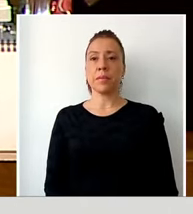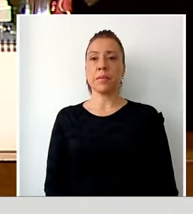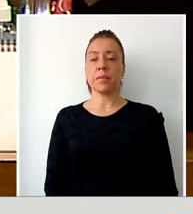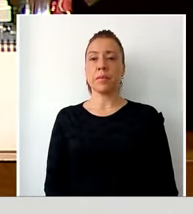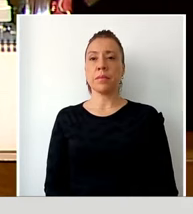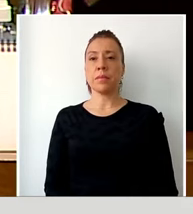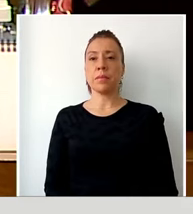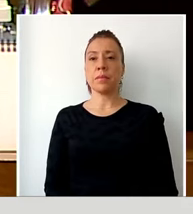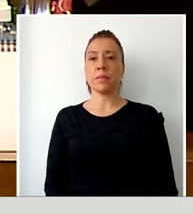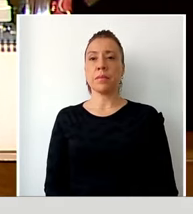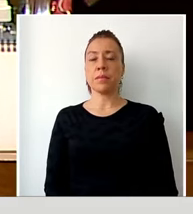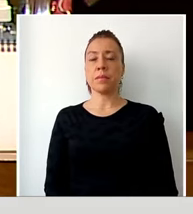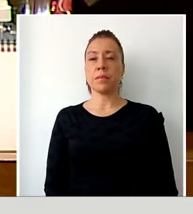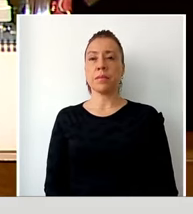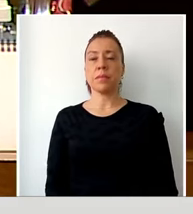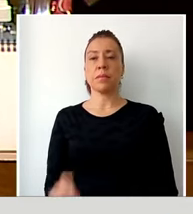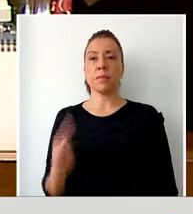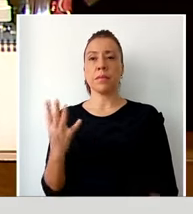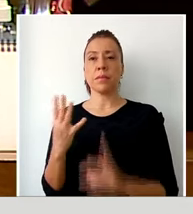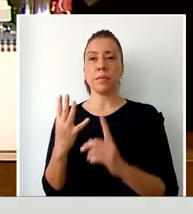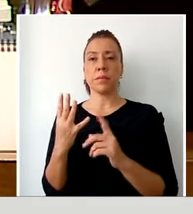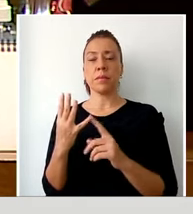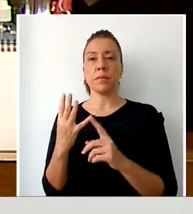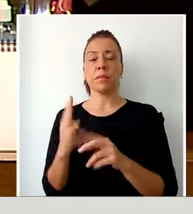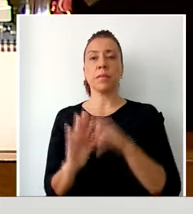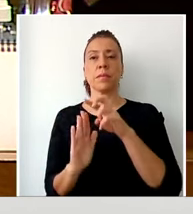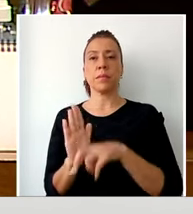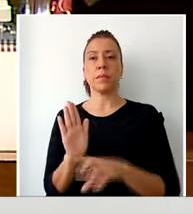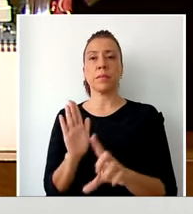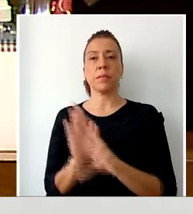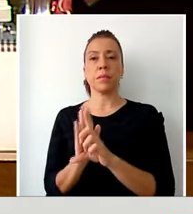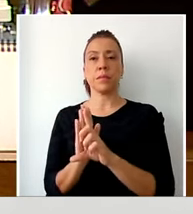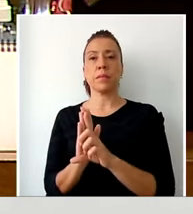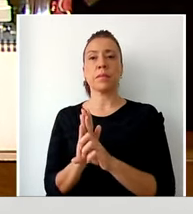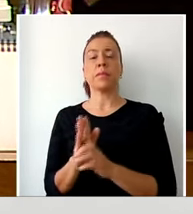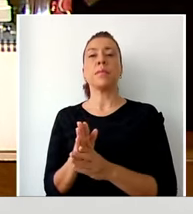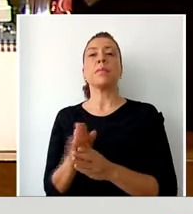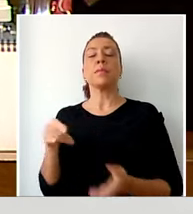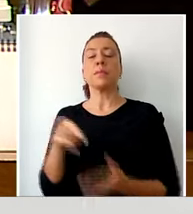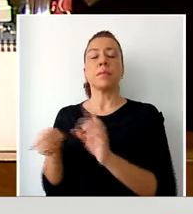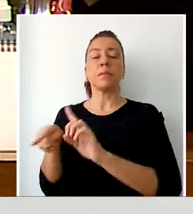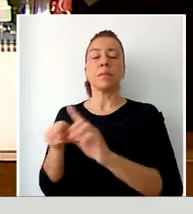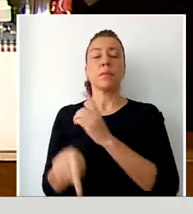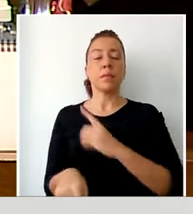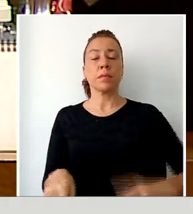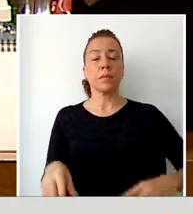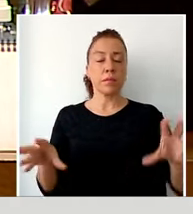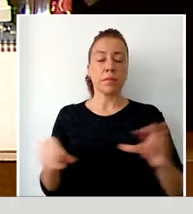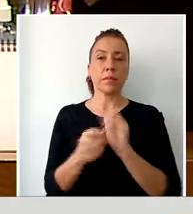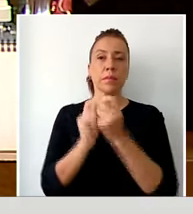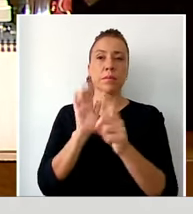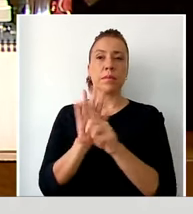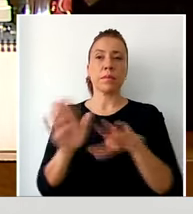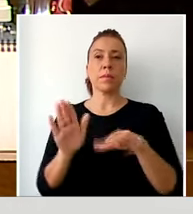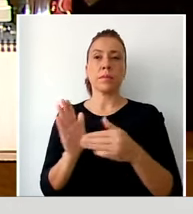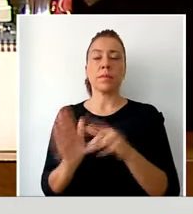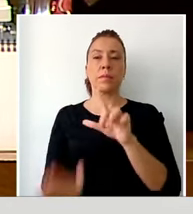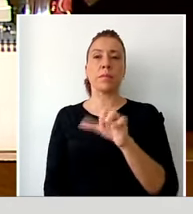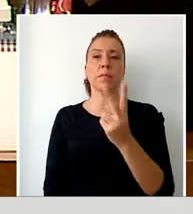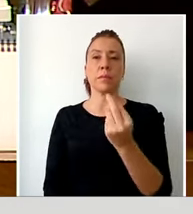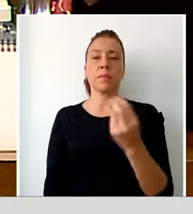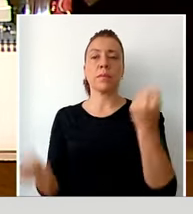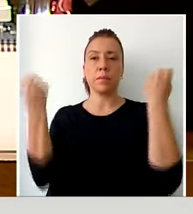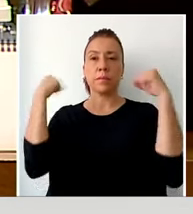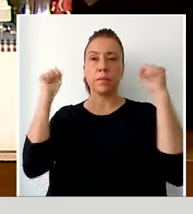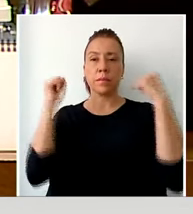en cuarto lugar corresponde tratar el proyecto de ley originado emociones refundidas que modifica la ley 19.712 del deporte y la